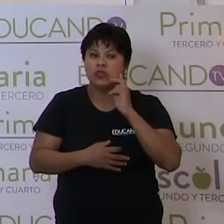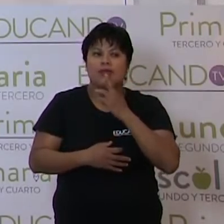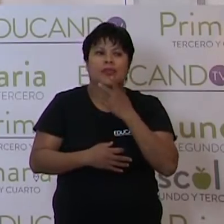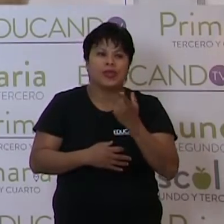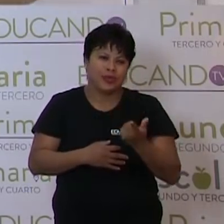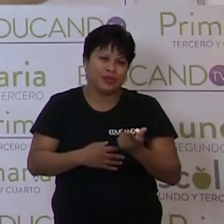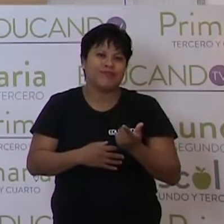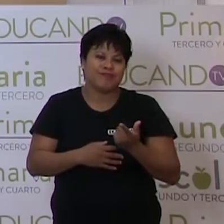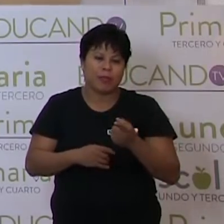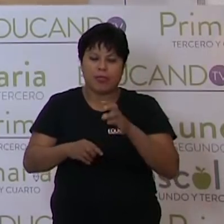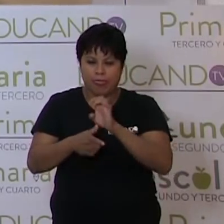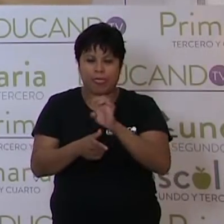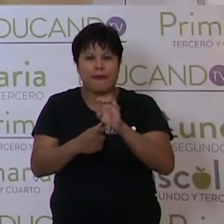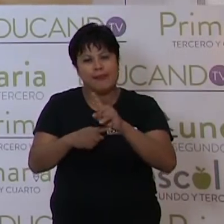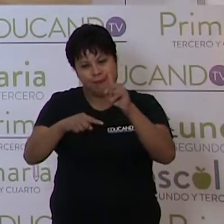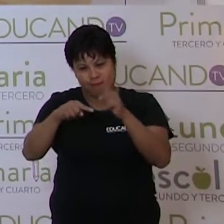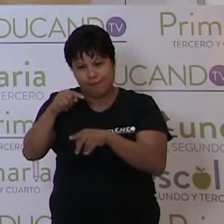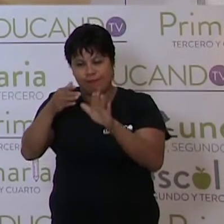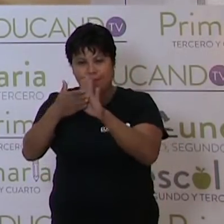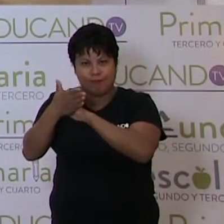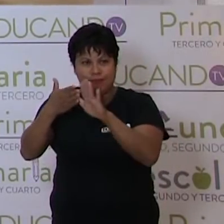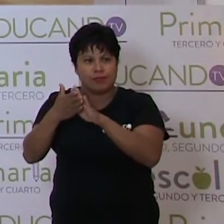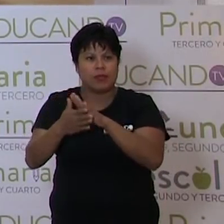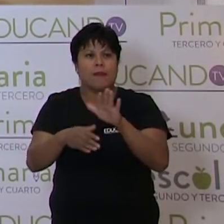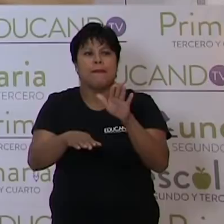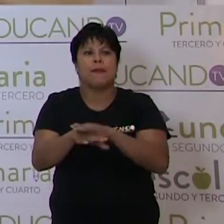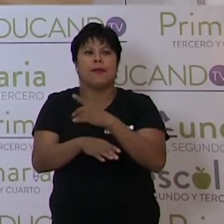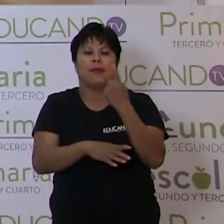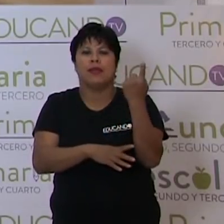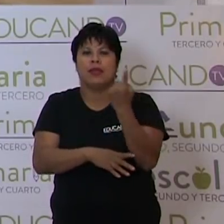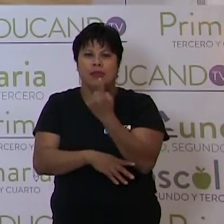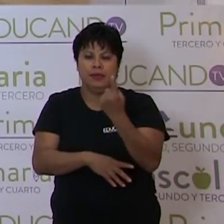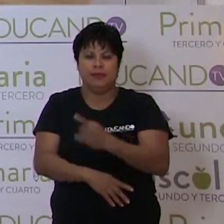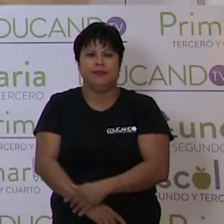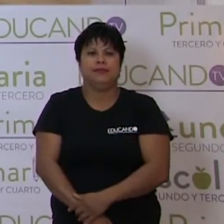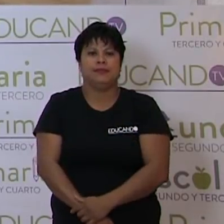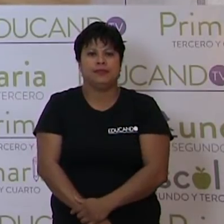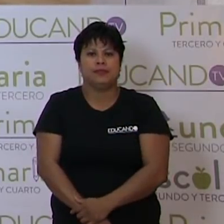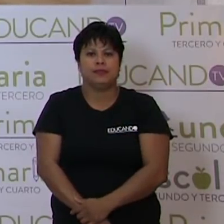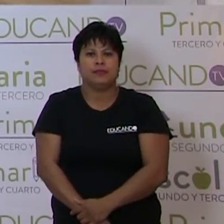qué. Entonces vamos a escribir por qué.